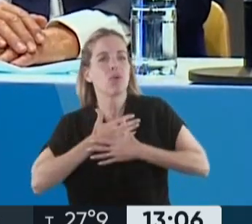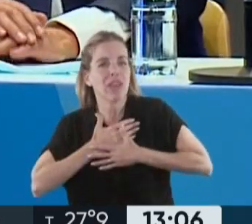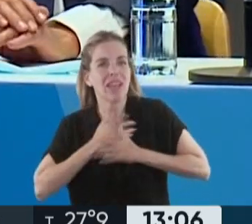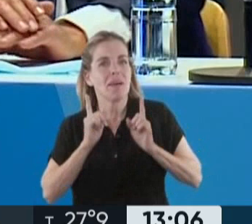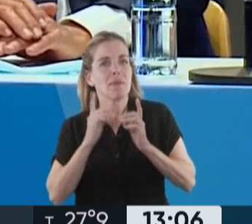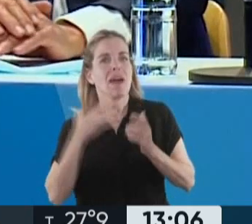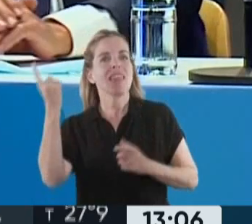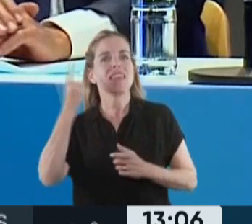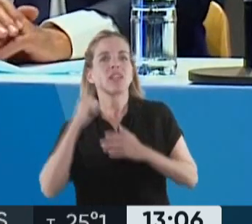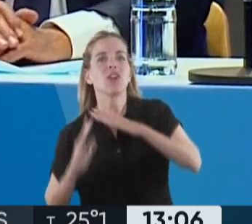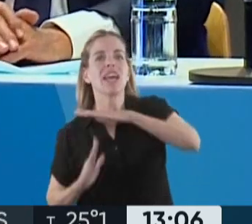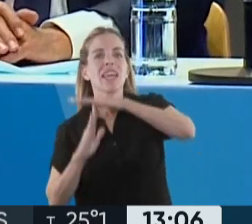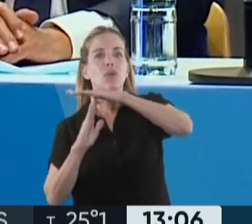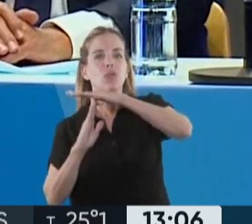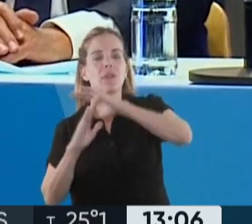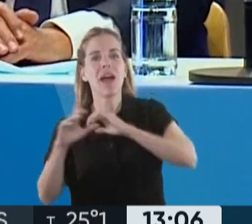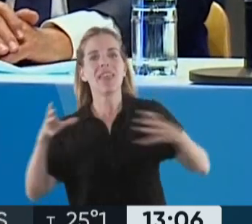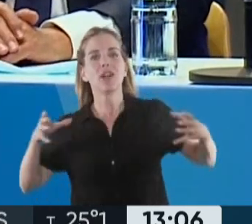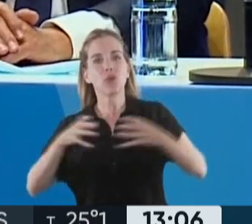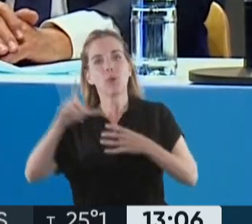directora ejecutiva de la CEPAL.